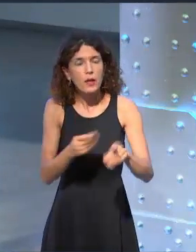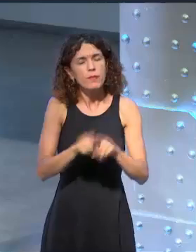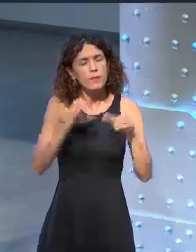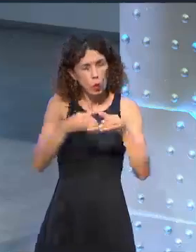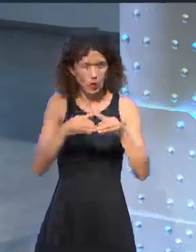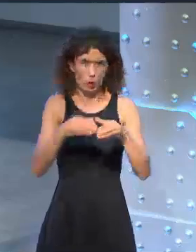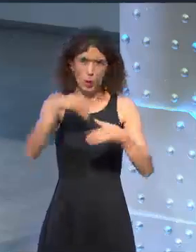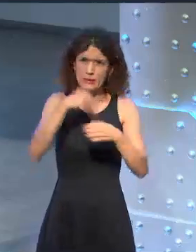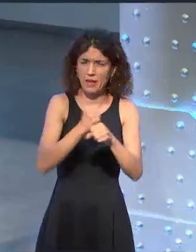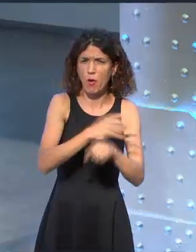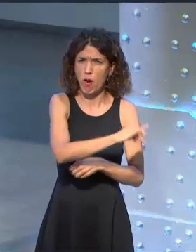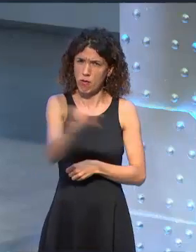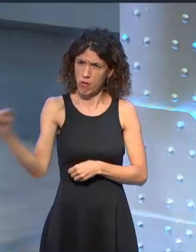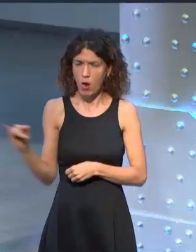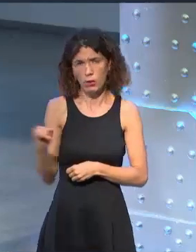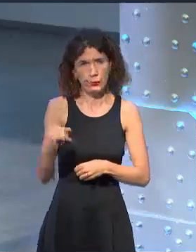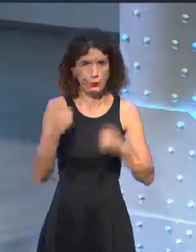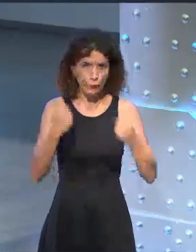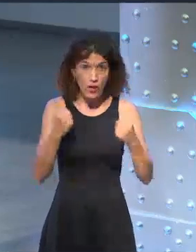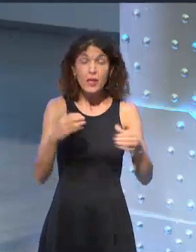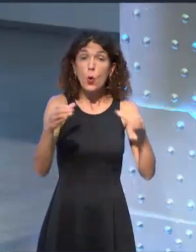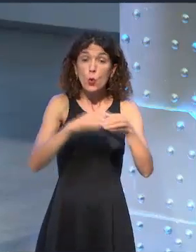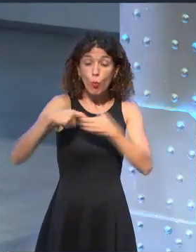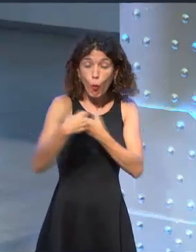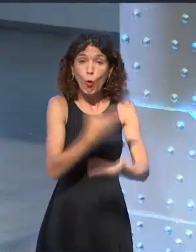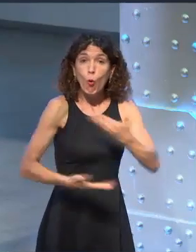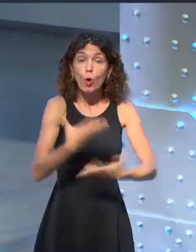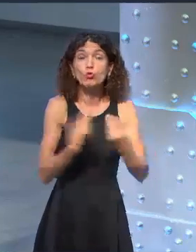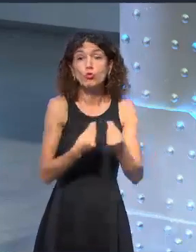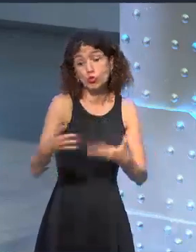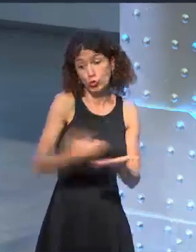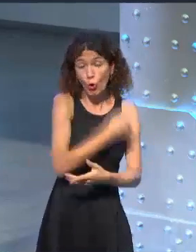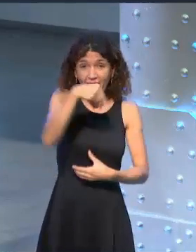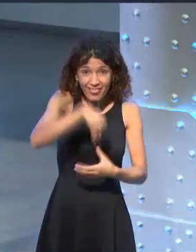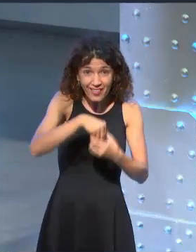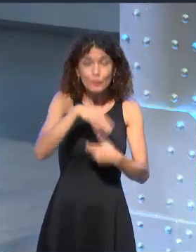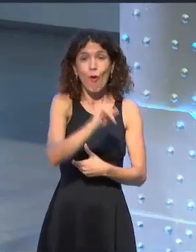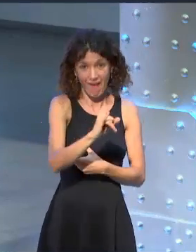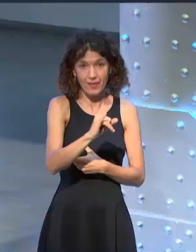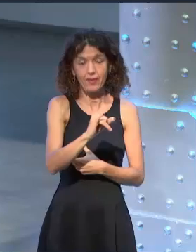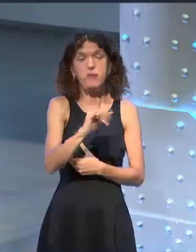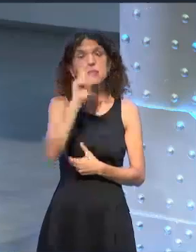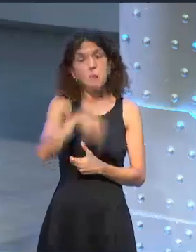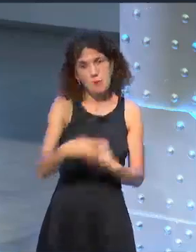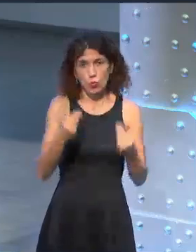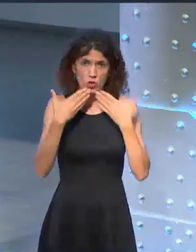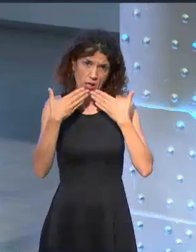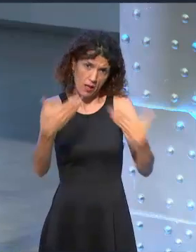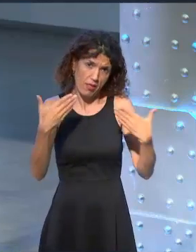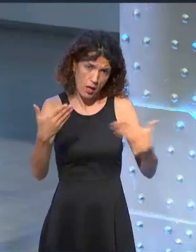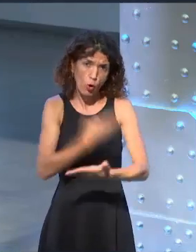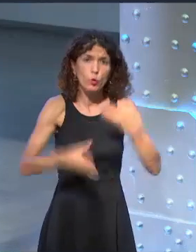equipo detrás. A todas las personas que forman parte del equipo y que han colaborado y han estado detrás, agradezco muchísimo